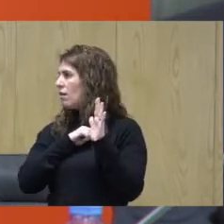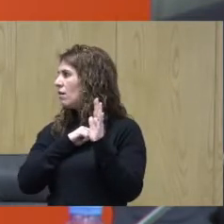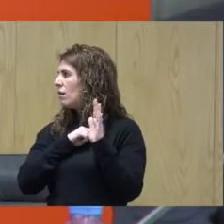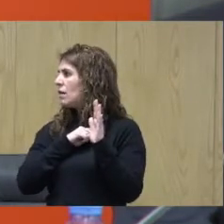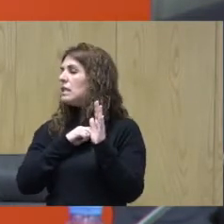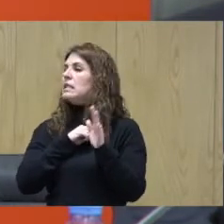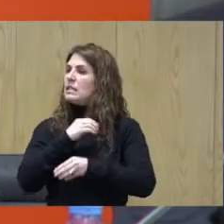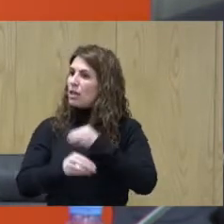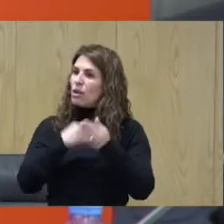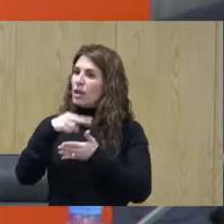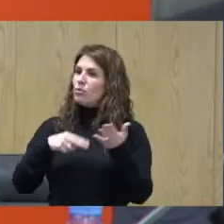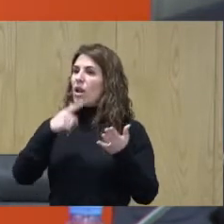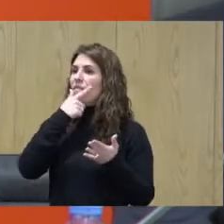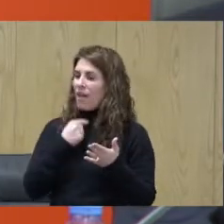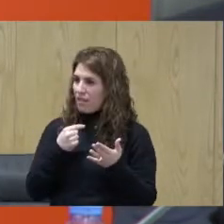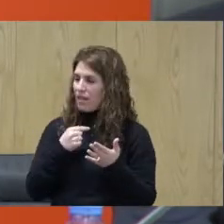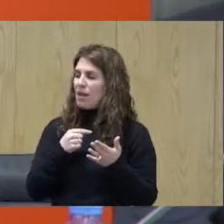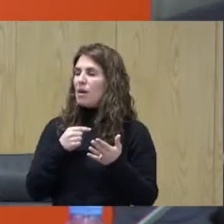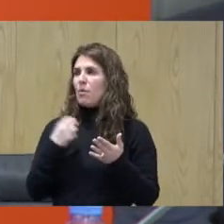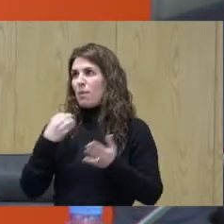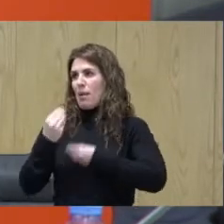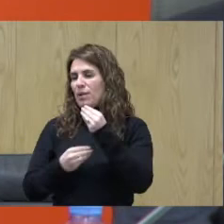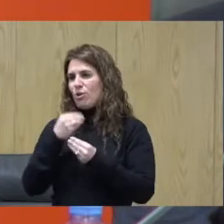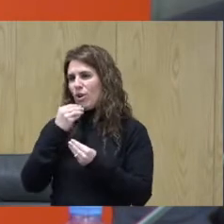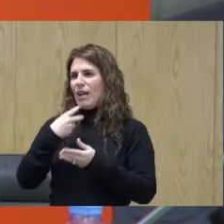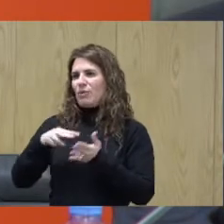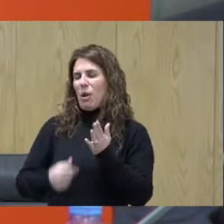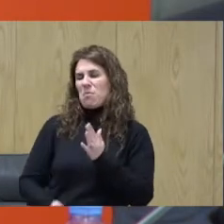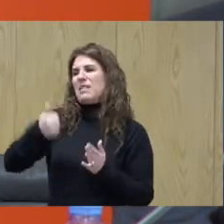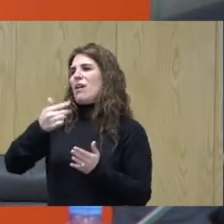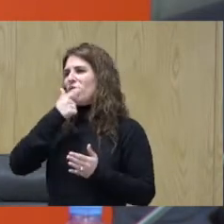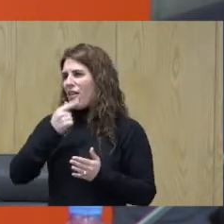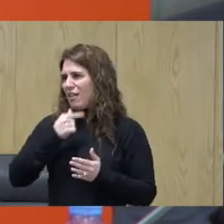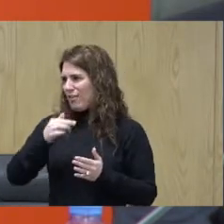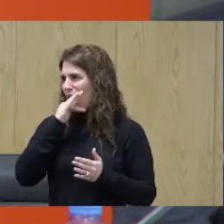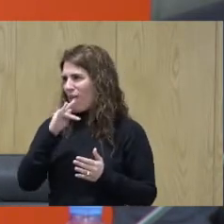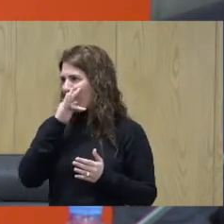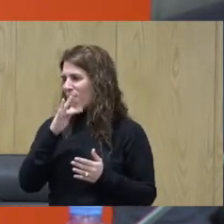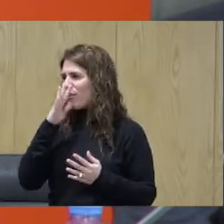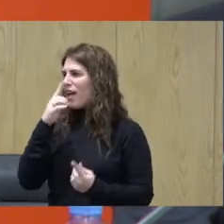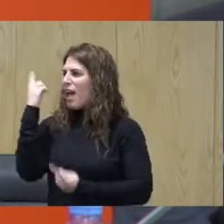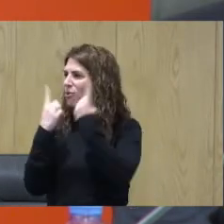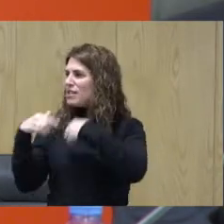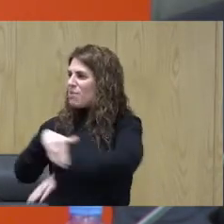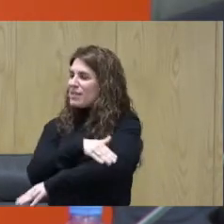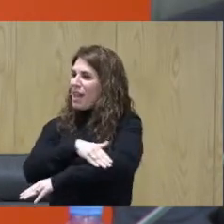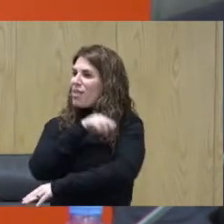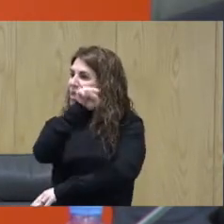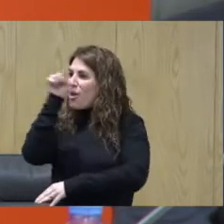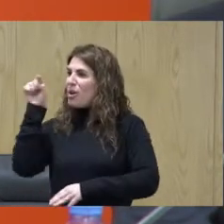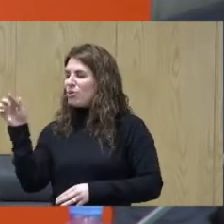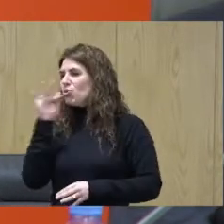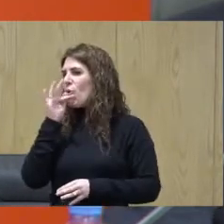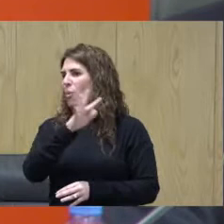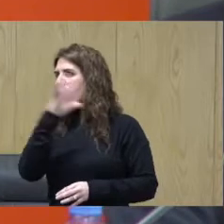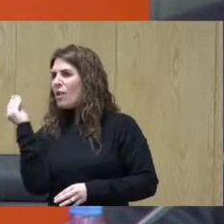lectura fácil se tendría que haber hecho en lectura más fácil todavía, puesto que parece que hay poderes en administraciones que no entienden del todo